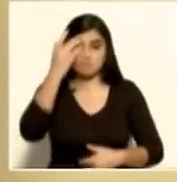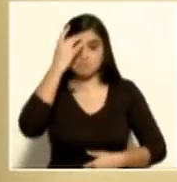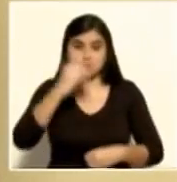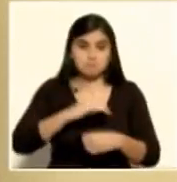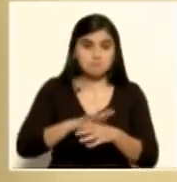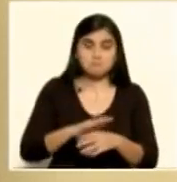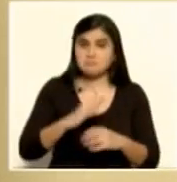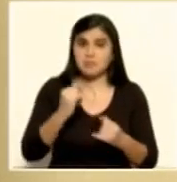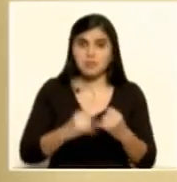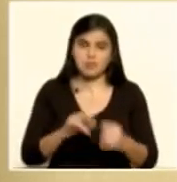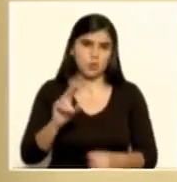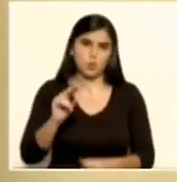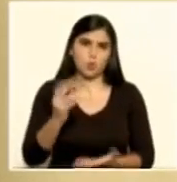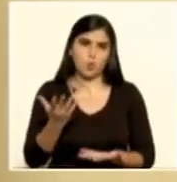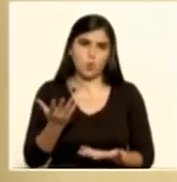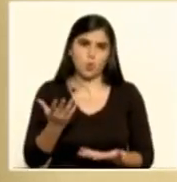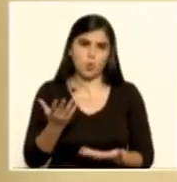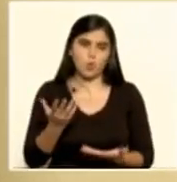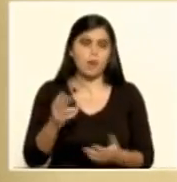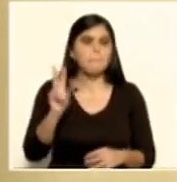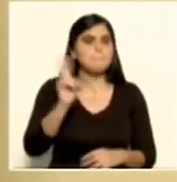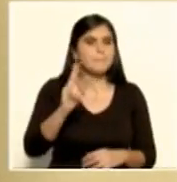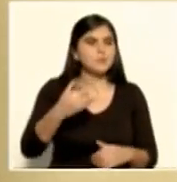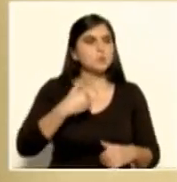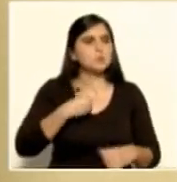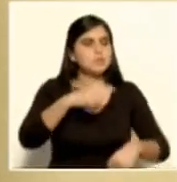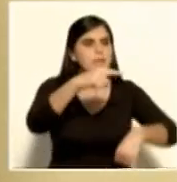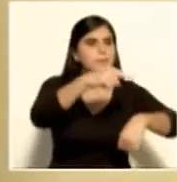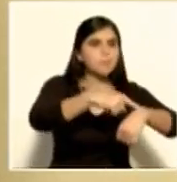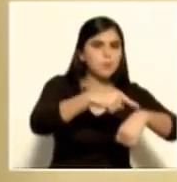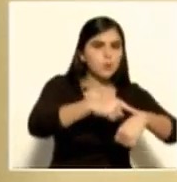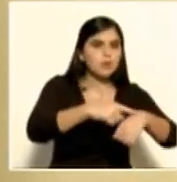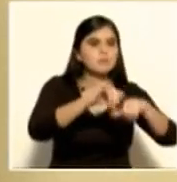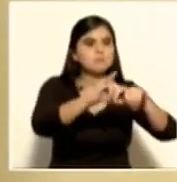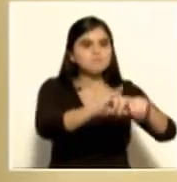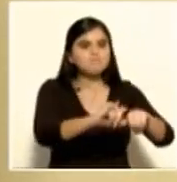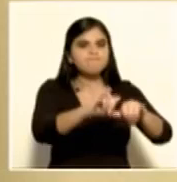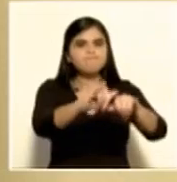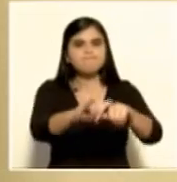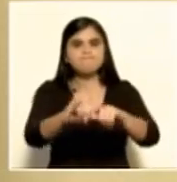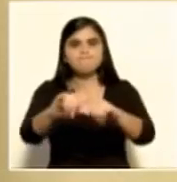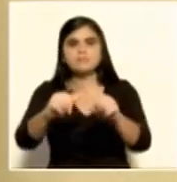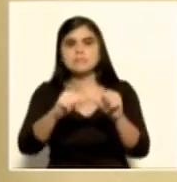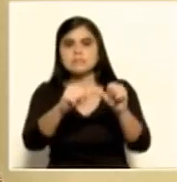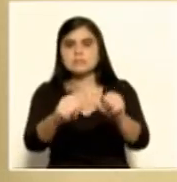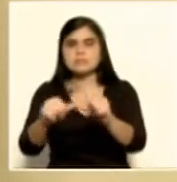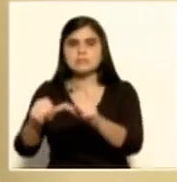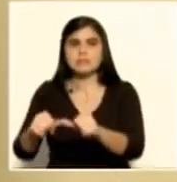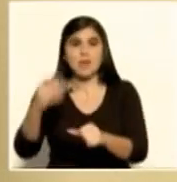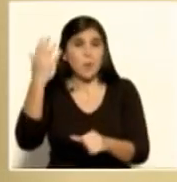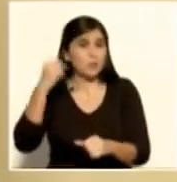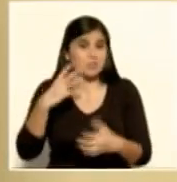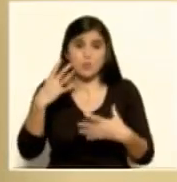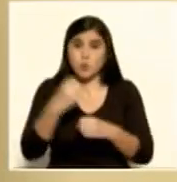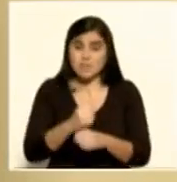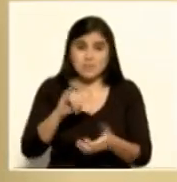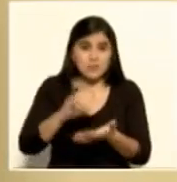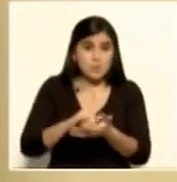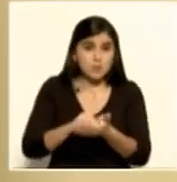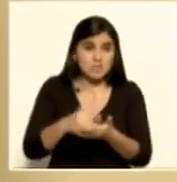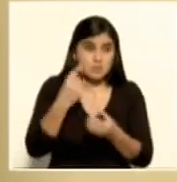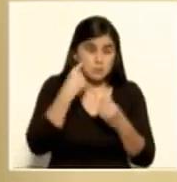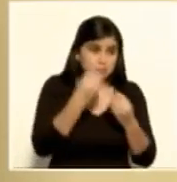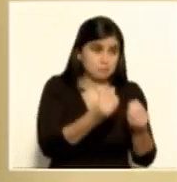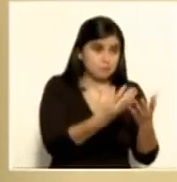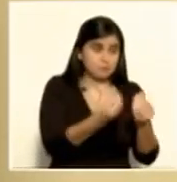¿por qué? Porque el virus tiene periodos de incubación. Pero en este momento, si no hacemos esto, la cantidad de casos que estamos viendo, que cada vez se